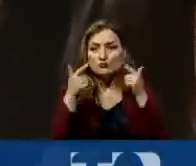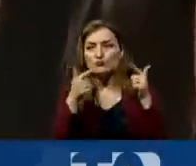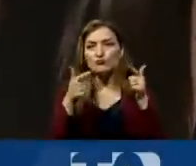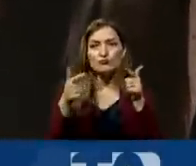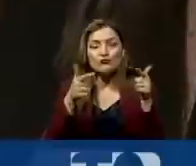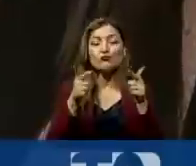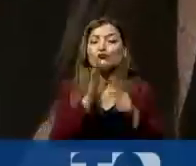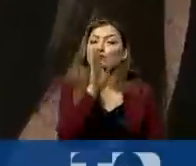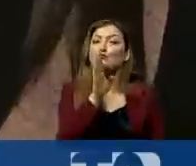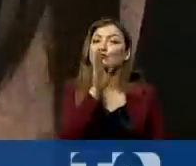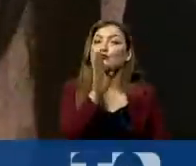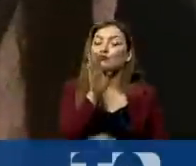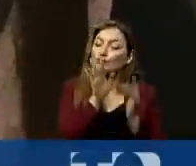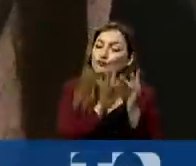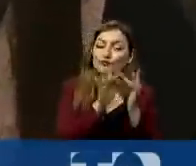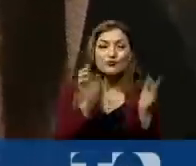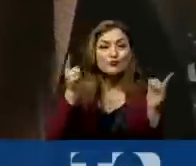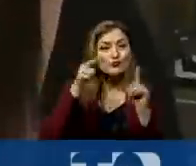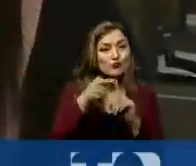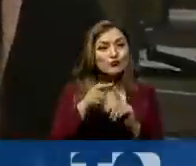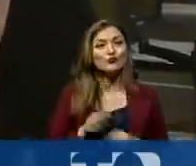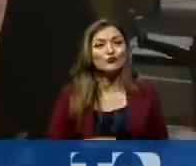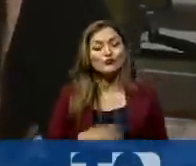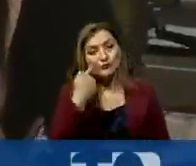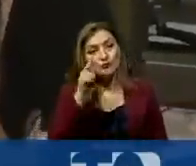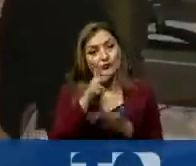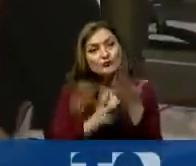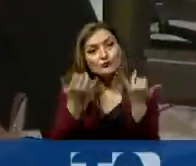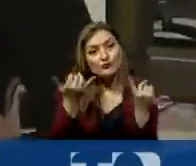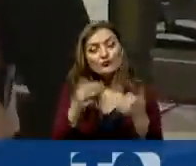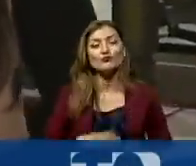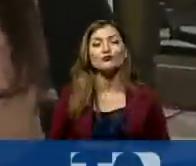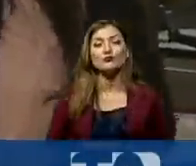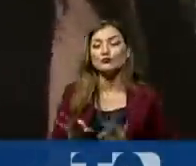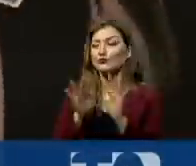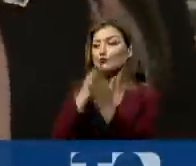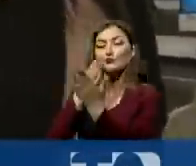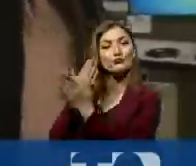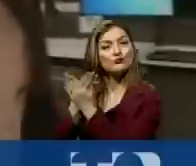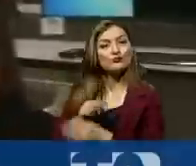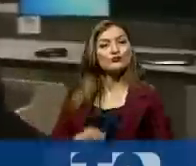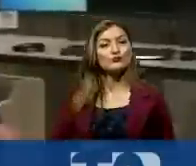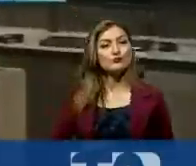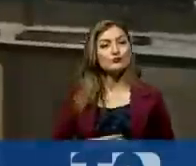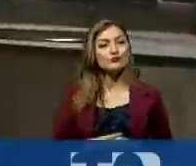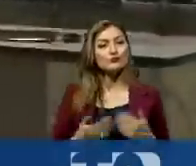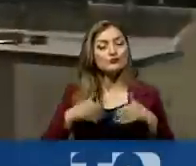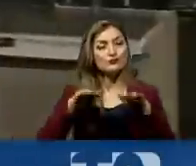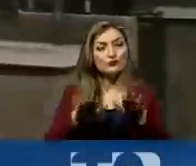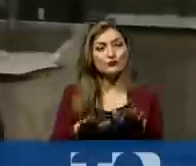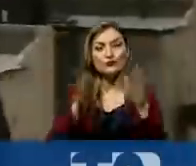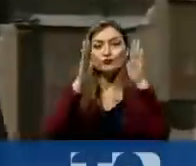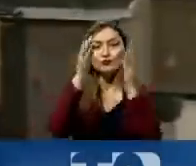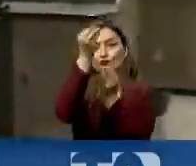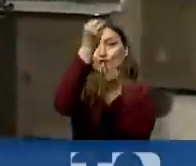estamos todo el tiempo en contacto directo esperemos ver qué es lo que ocurre el día de hoy perfecto muchas gracias nosotros desde este punto estaremos